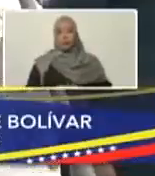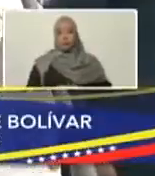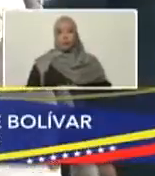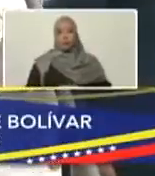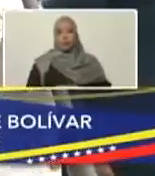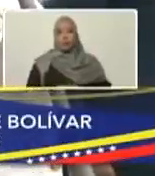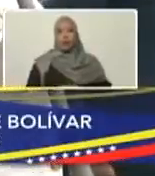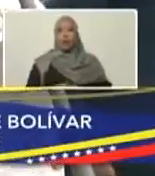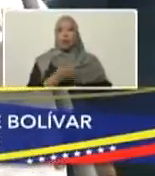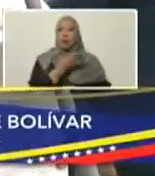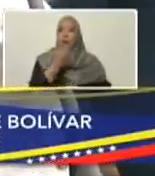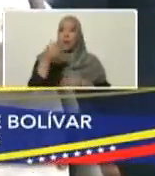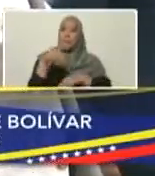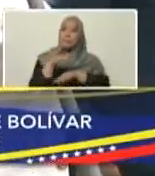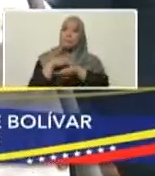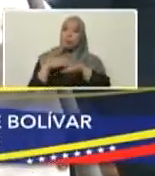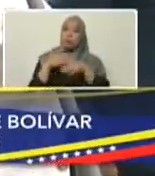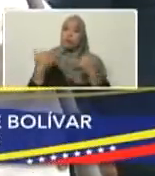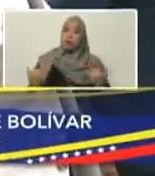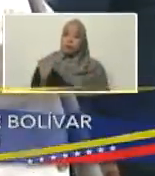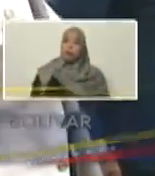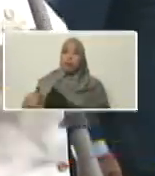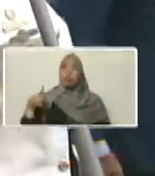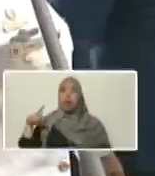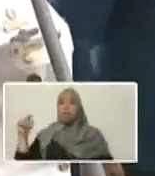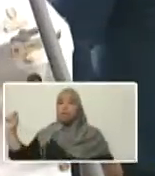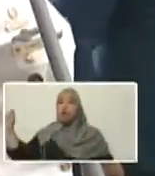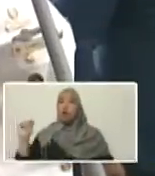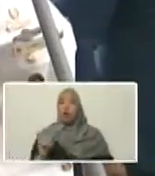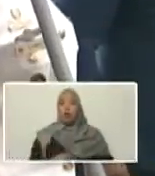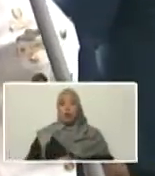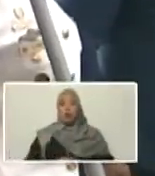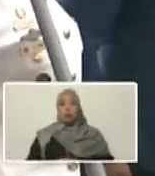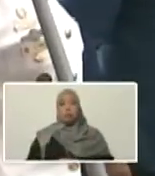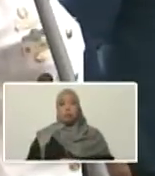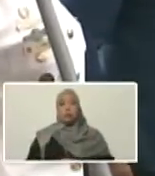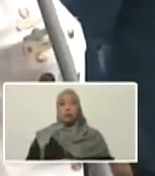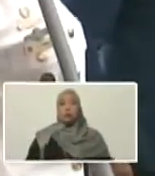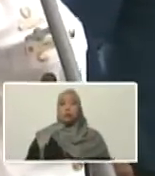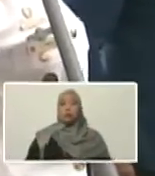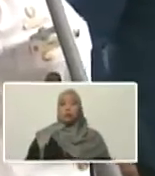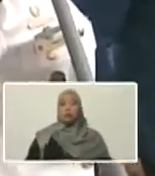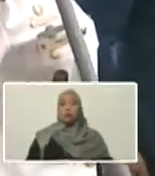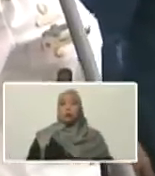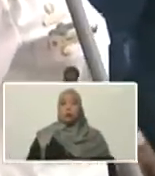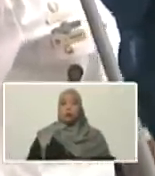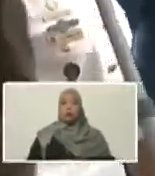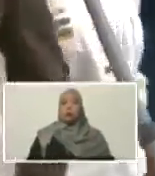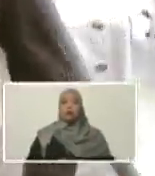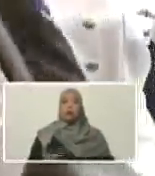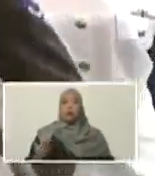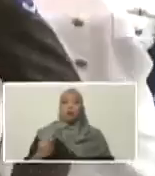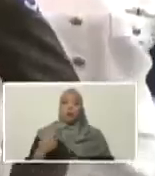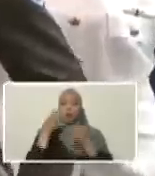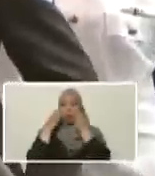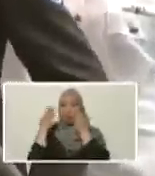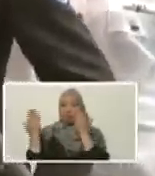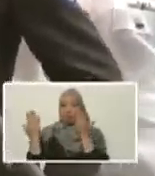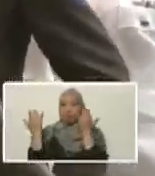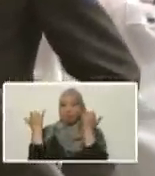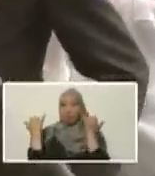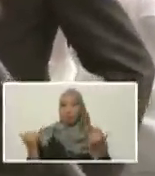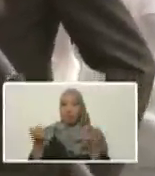Comandante jefe, permiso para retirar. Adelante. A la de. De. Saludo